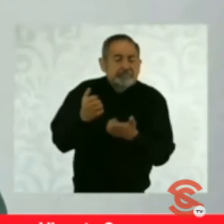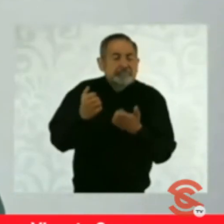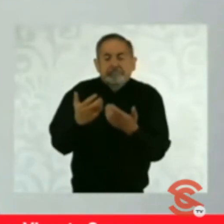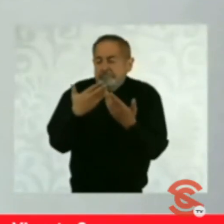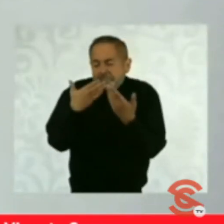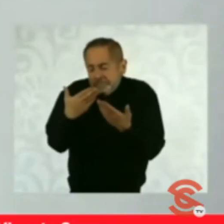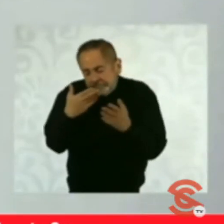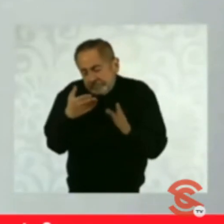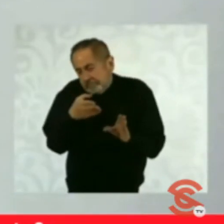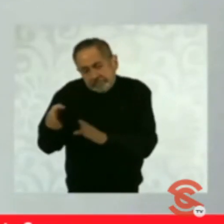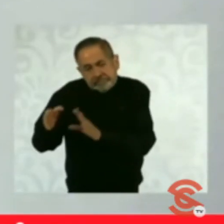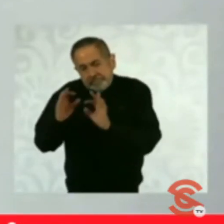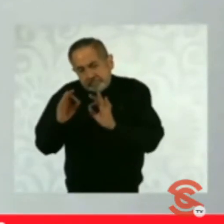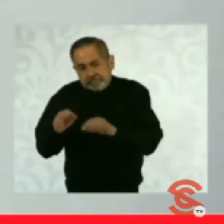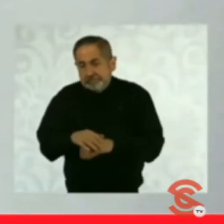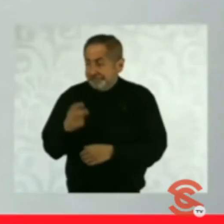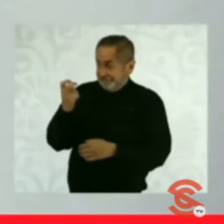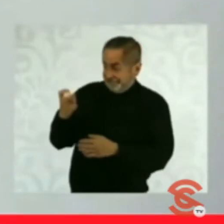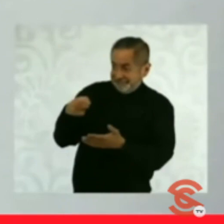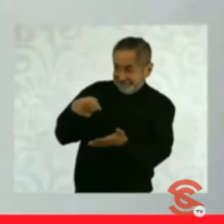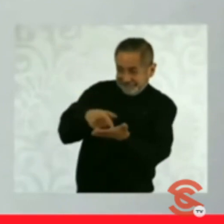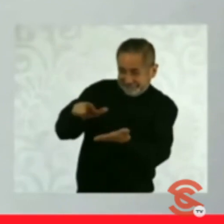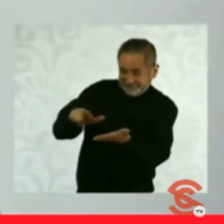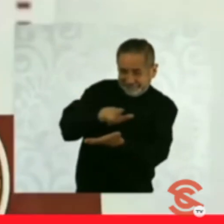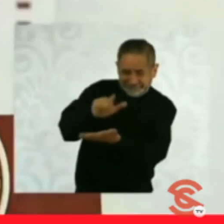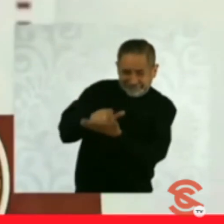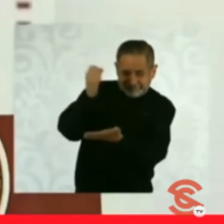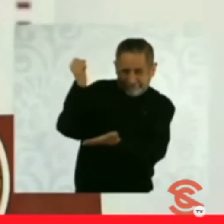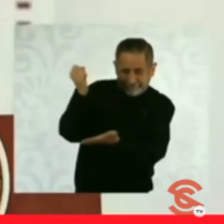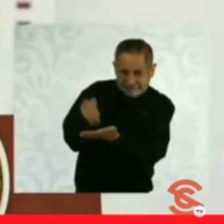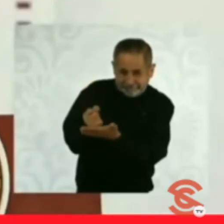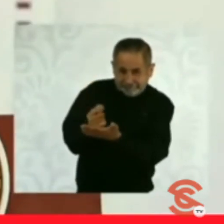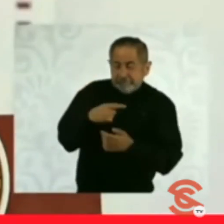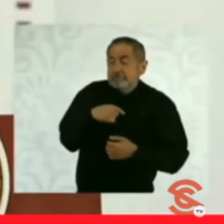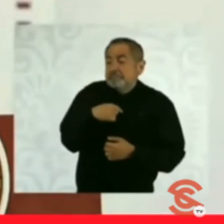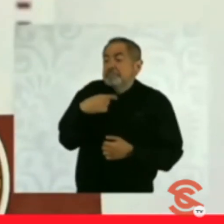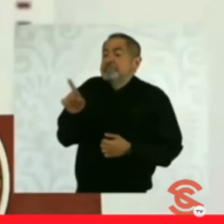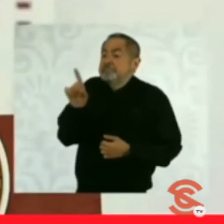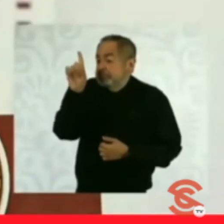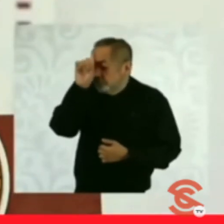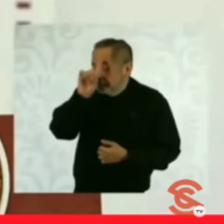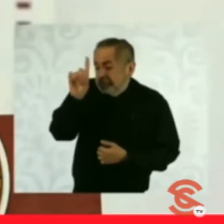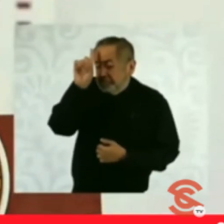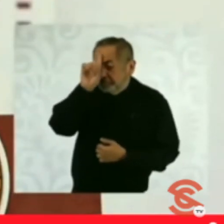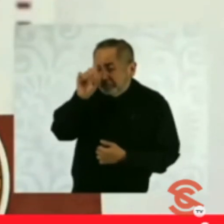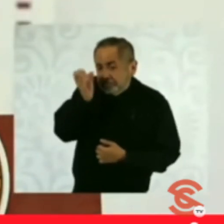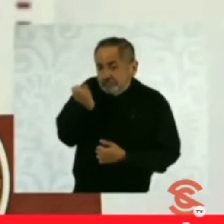Dice, de esa reforma que se aprobó, les sugerimos lo siguiente: